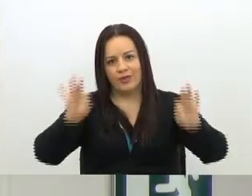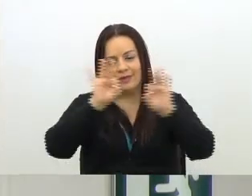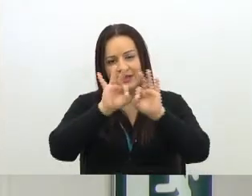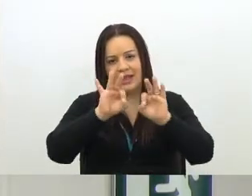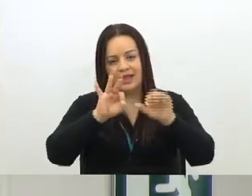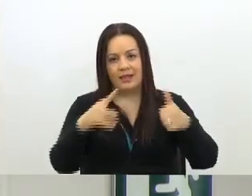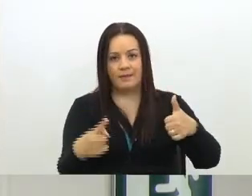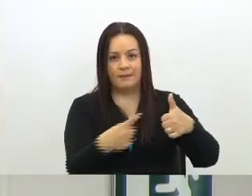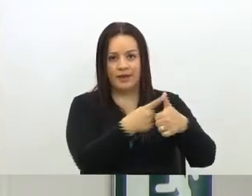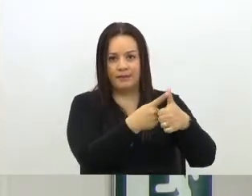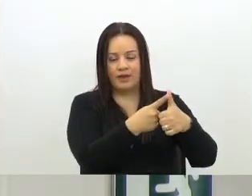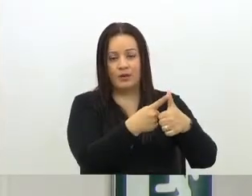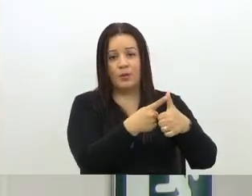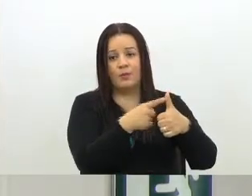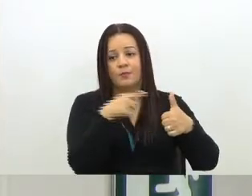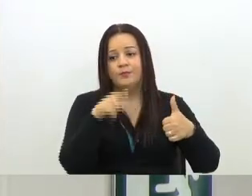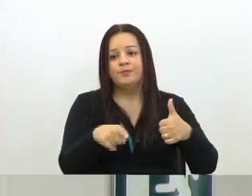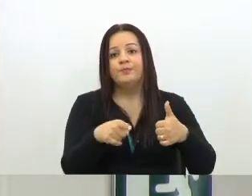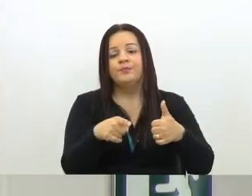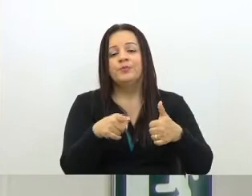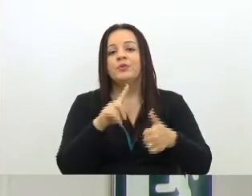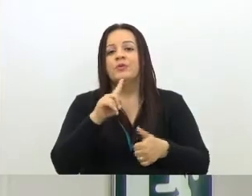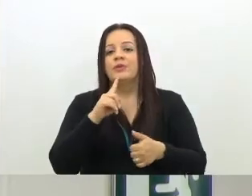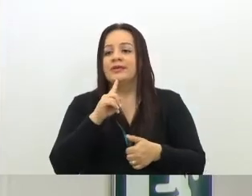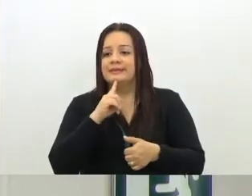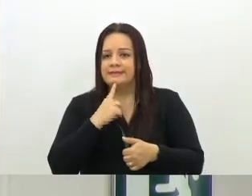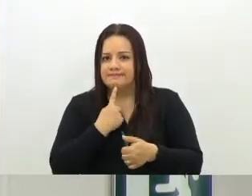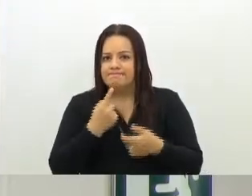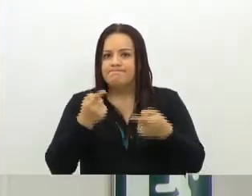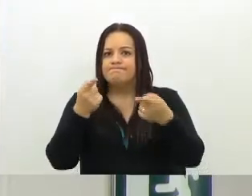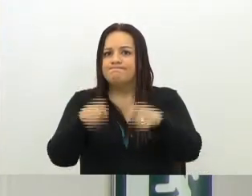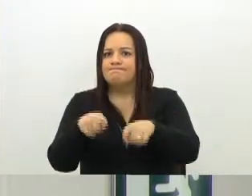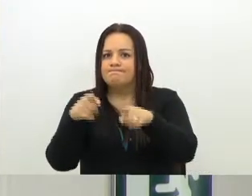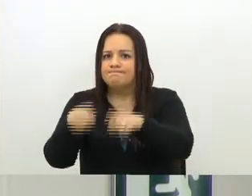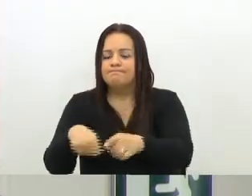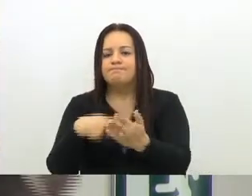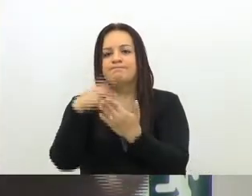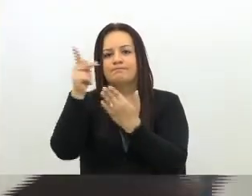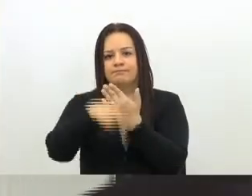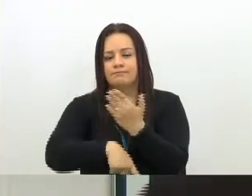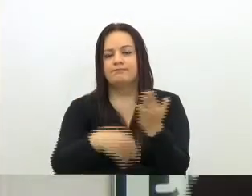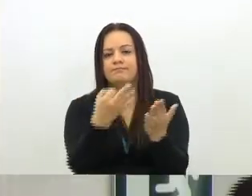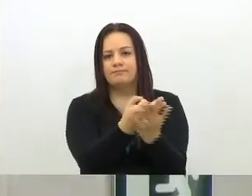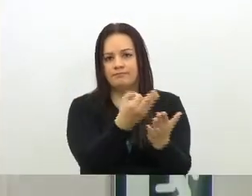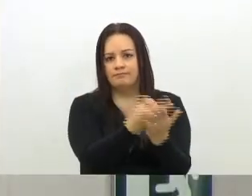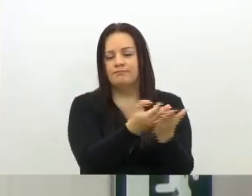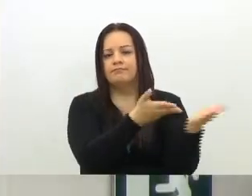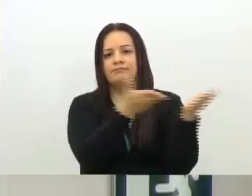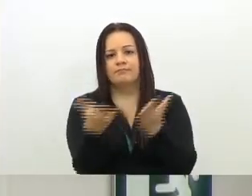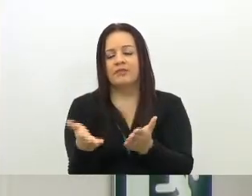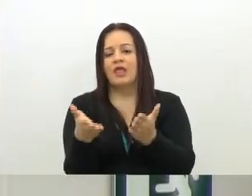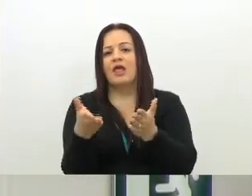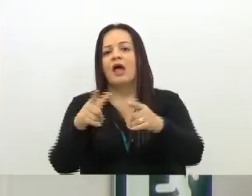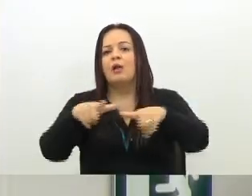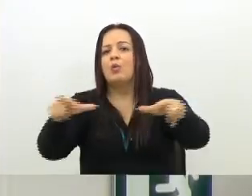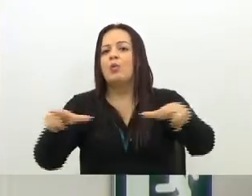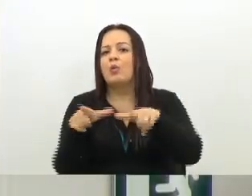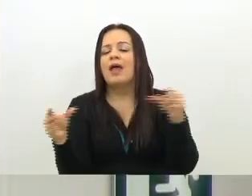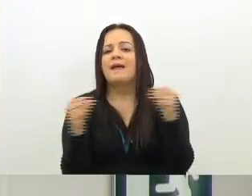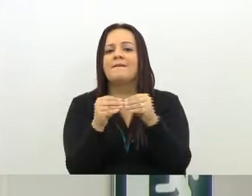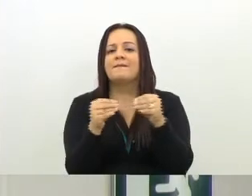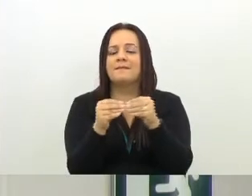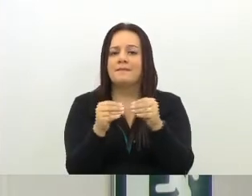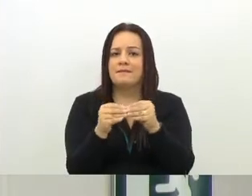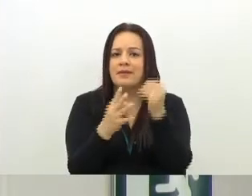Primero, las serias consecuencias que este plan fiscal traía a los sectores más desposeídos y a la clase